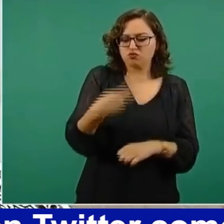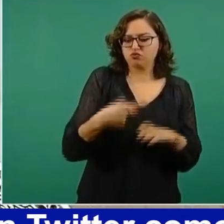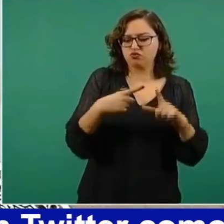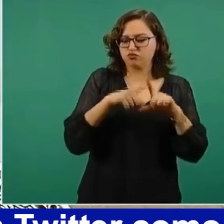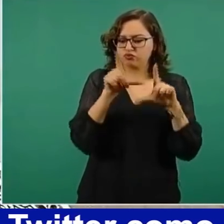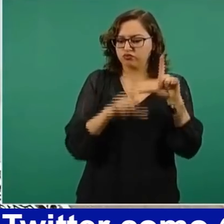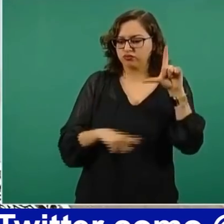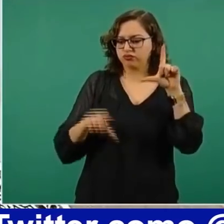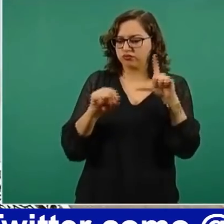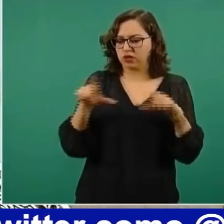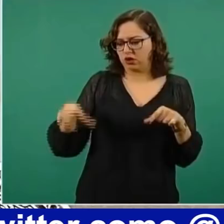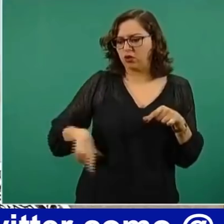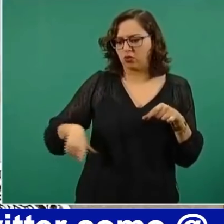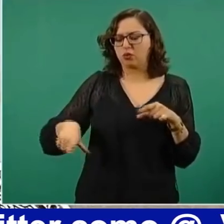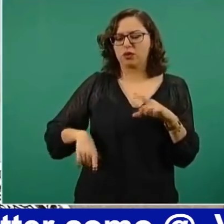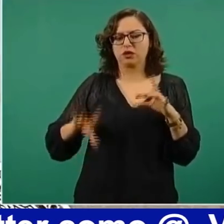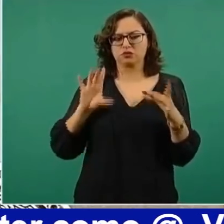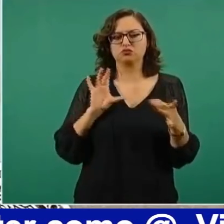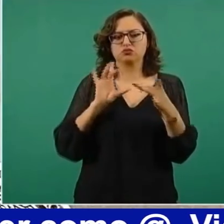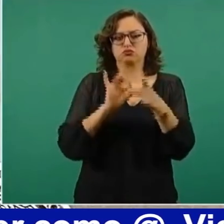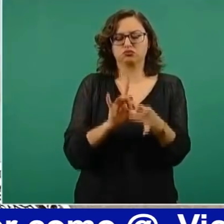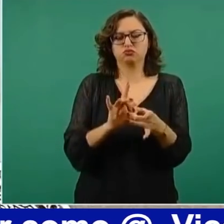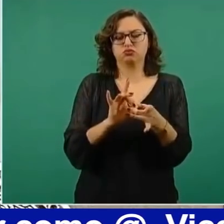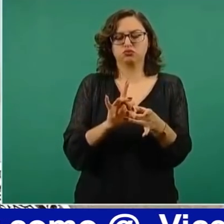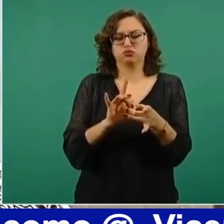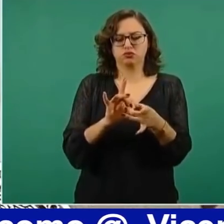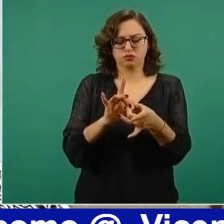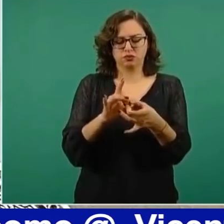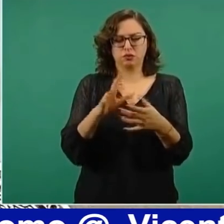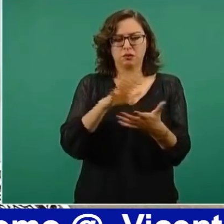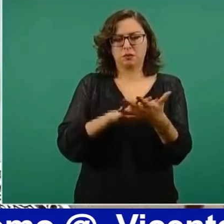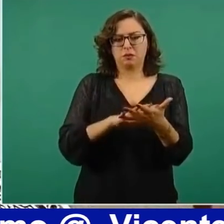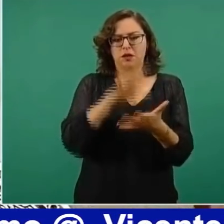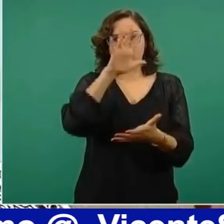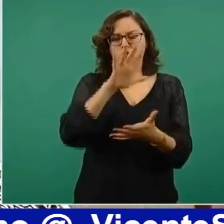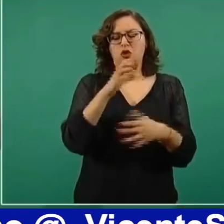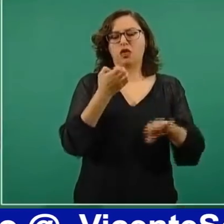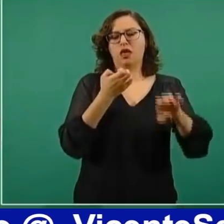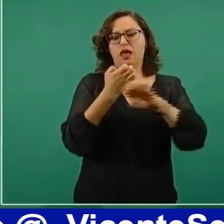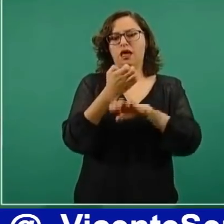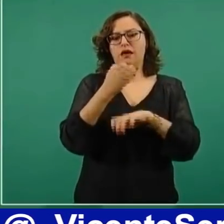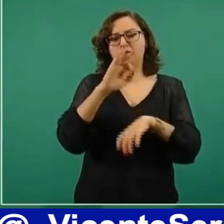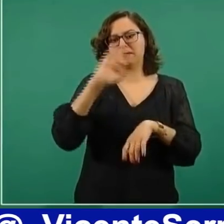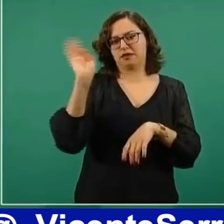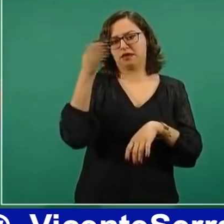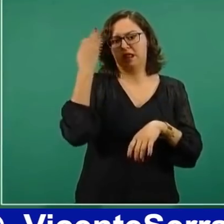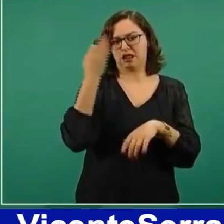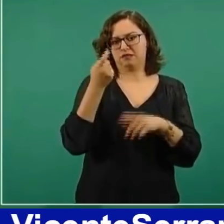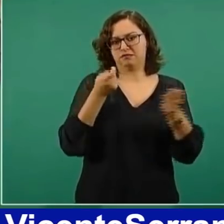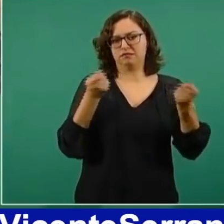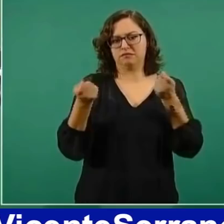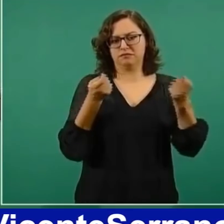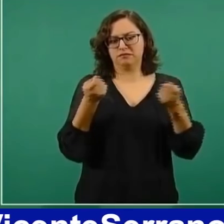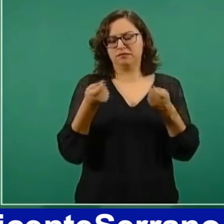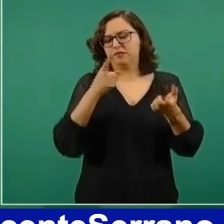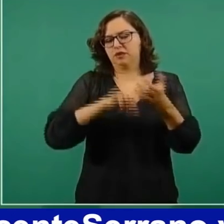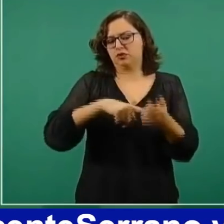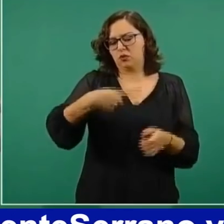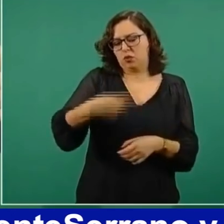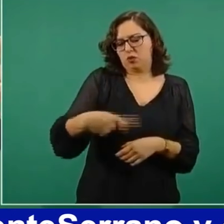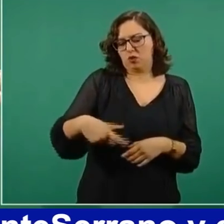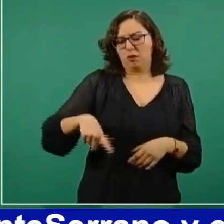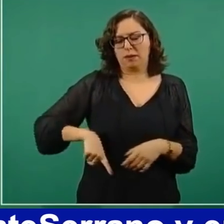es una empresa de participación estatal mayoritaria, que es la el nombre técnico que recibe eso, pero es una empresa del